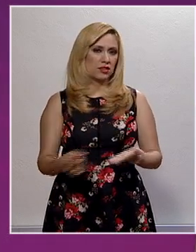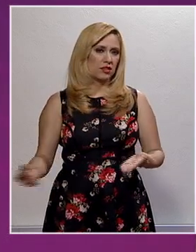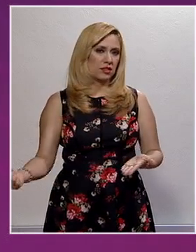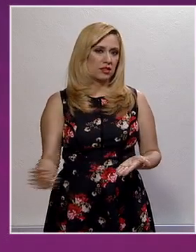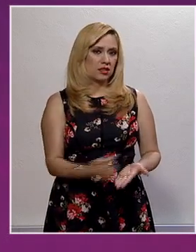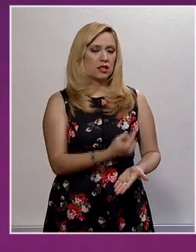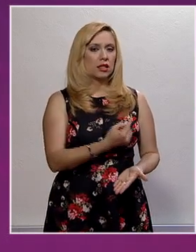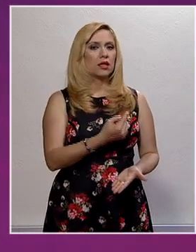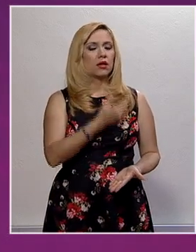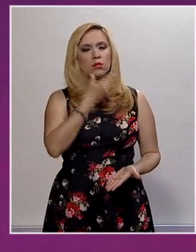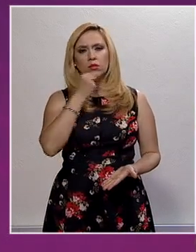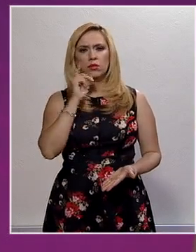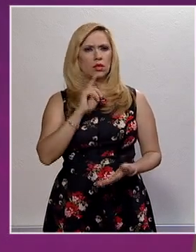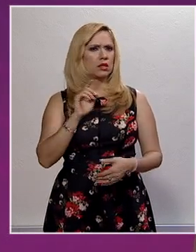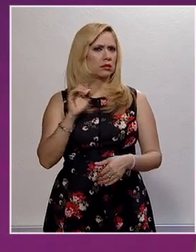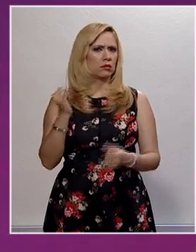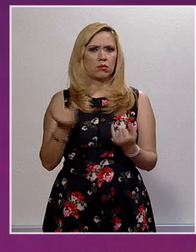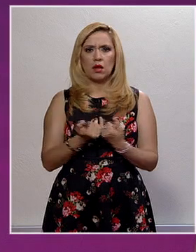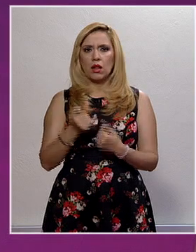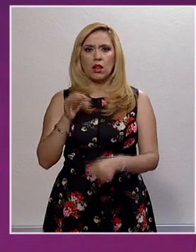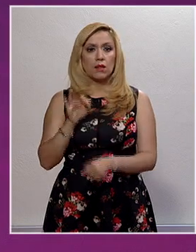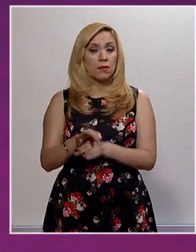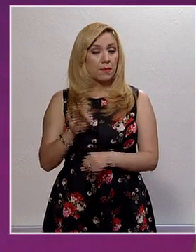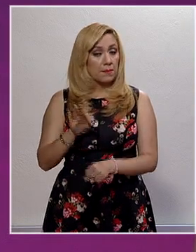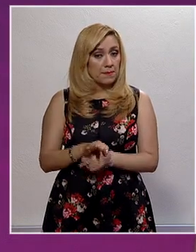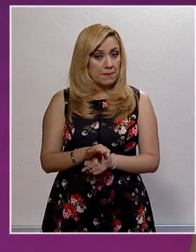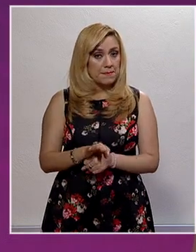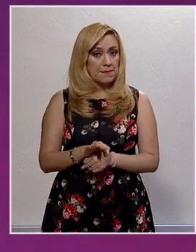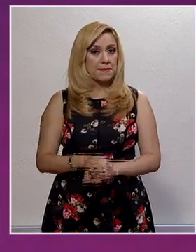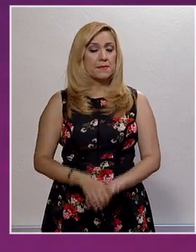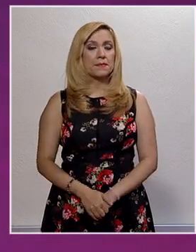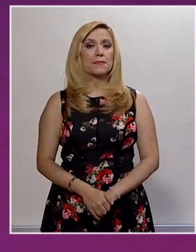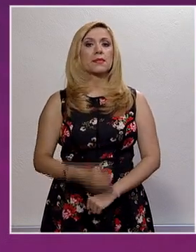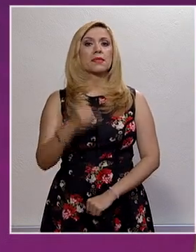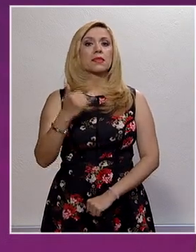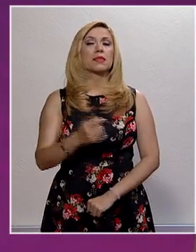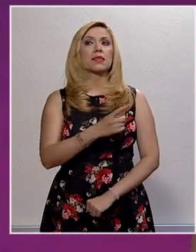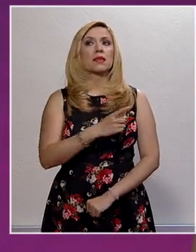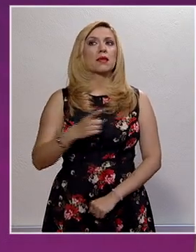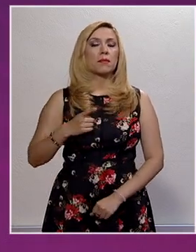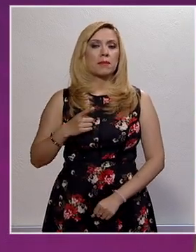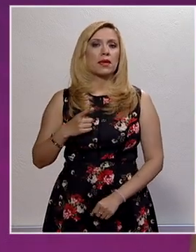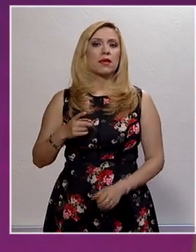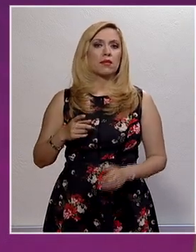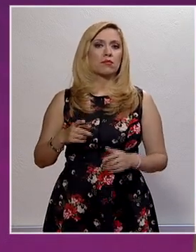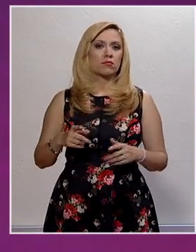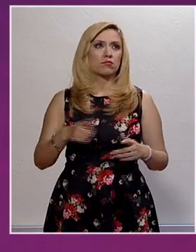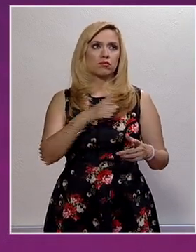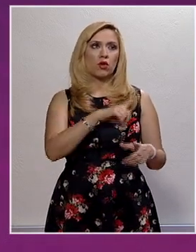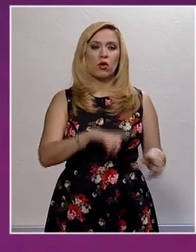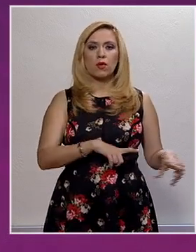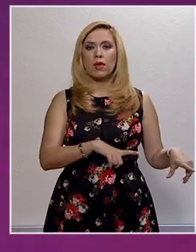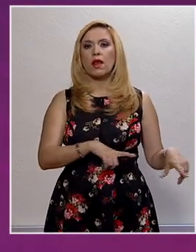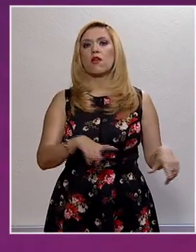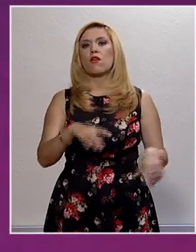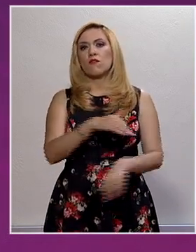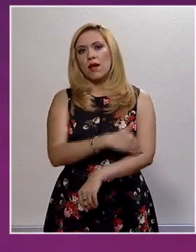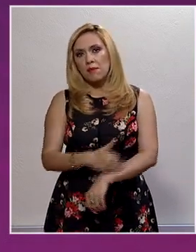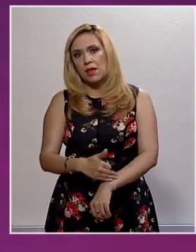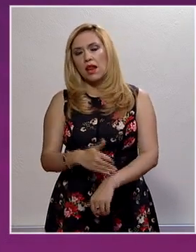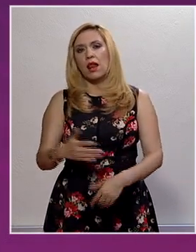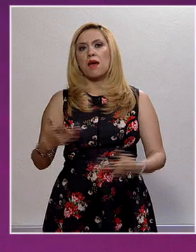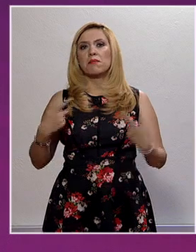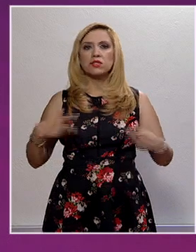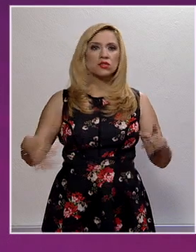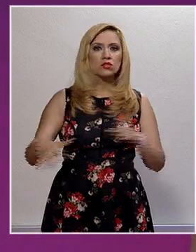niños y las niñas sean protegidos y que reciban esas protecciones por parte del Estado, la familia y la sociedad, que